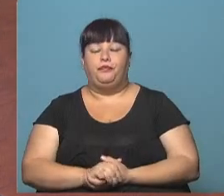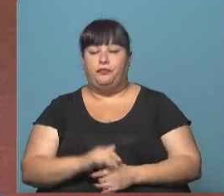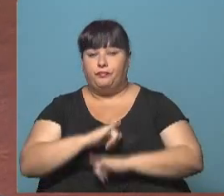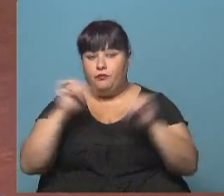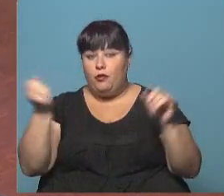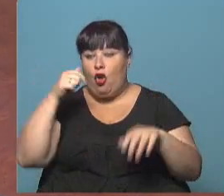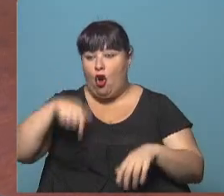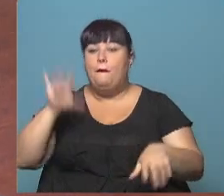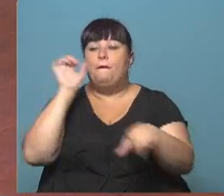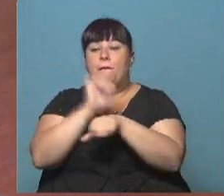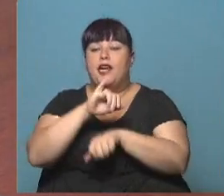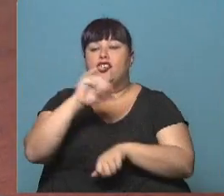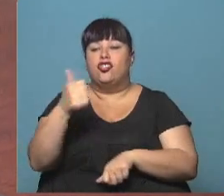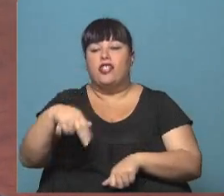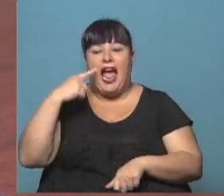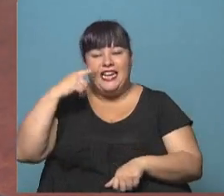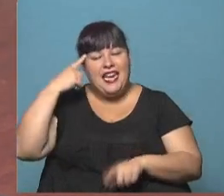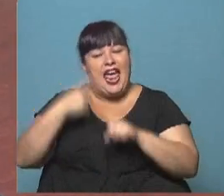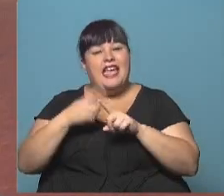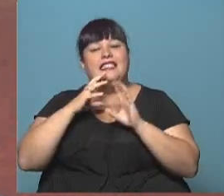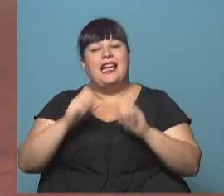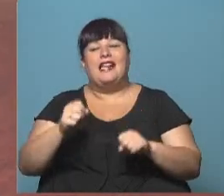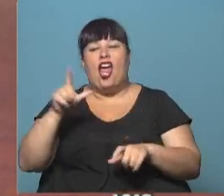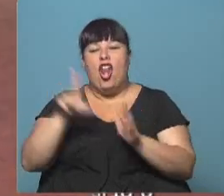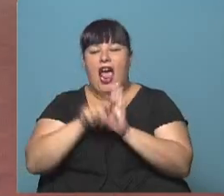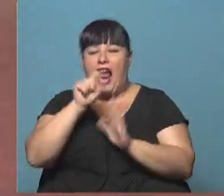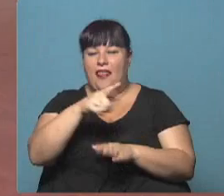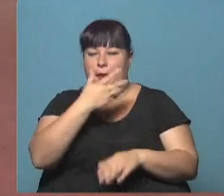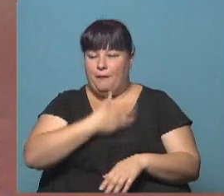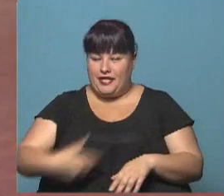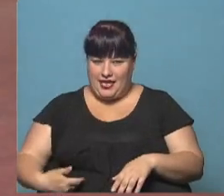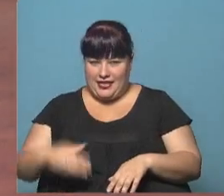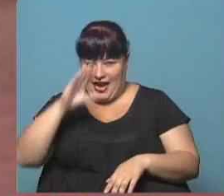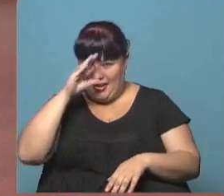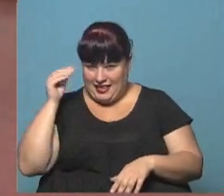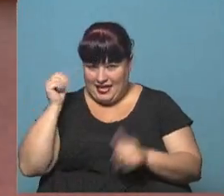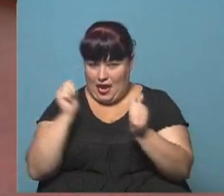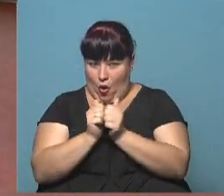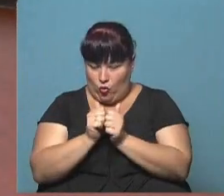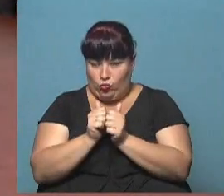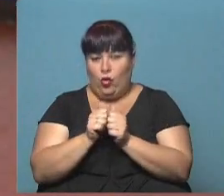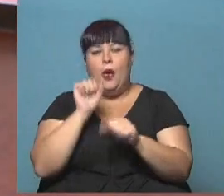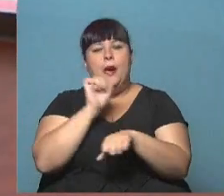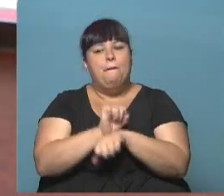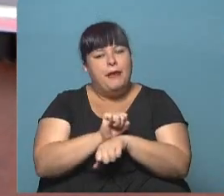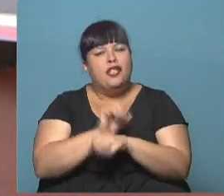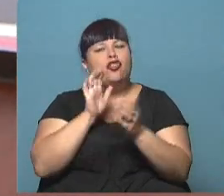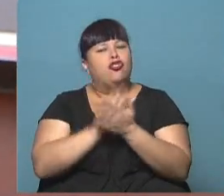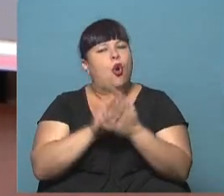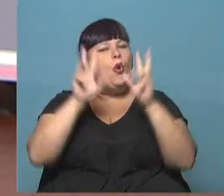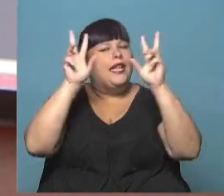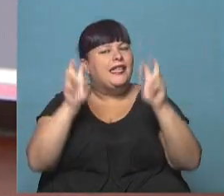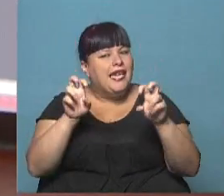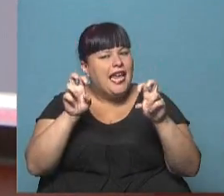La noticia del día. Detuvieron a Carlos Zannini, ex secretario legal y técnico de la presidencia de Cristina Fernández de Kirchner. Fue detenido en el marco de la